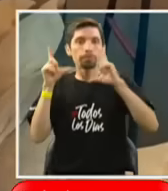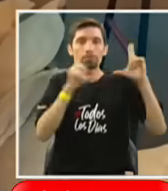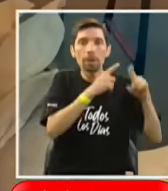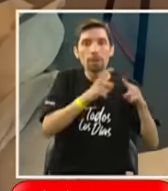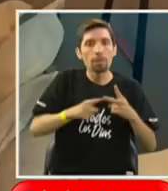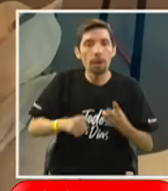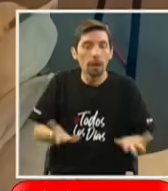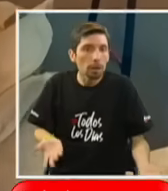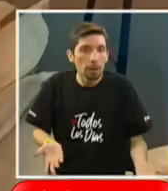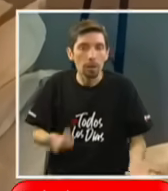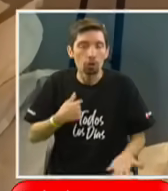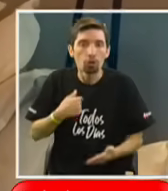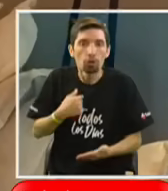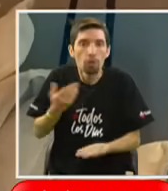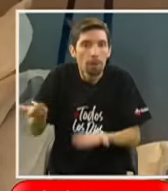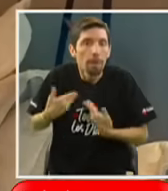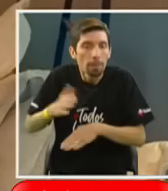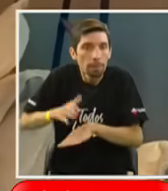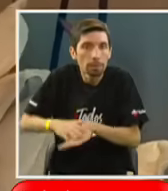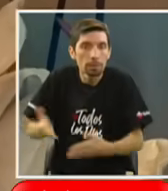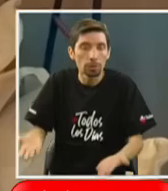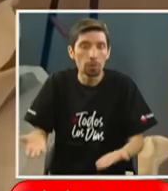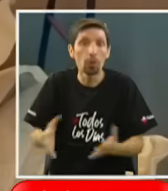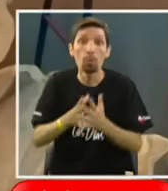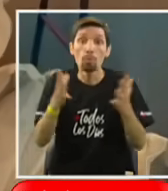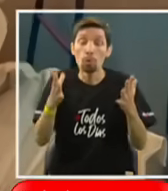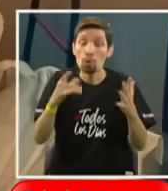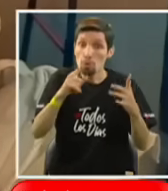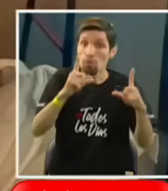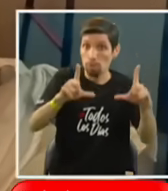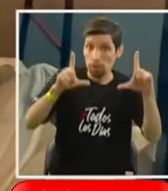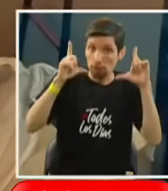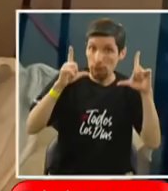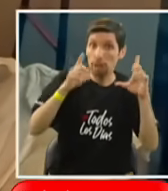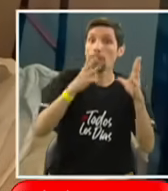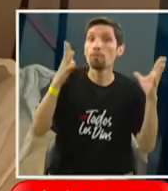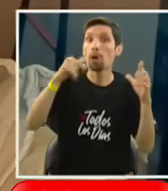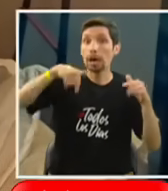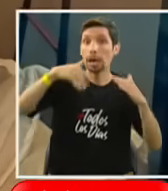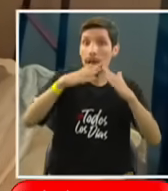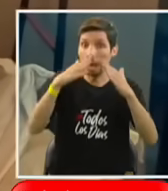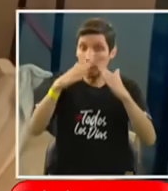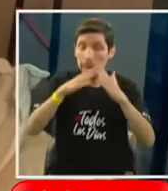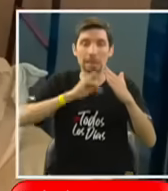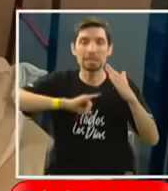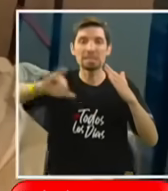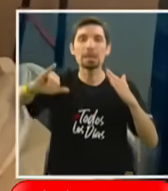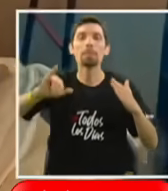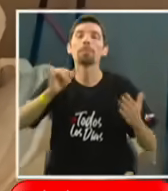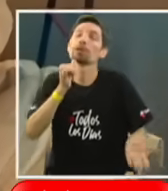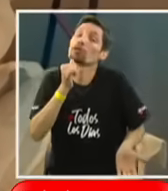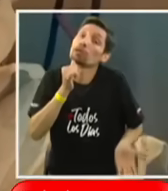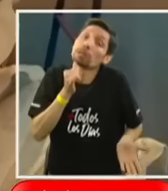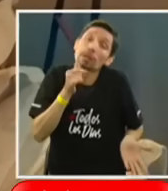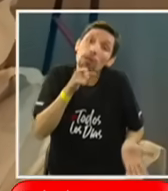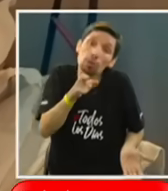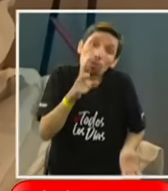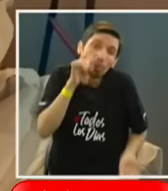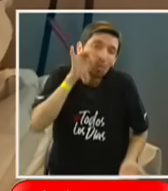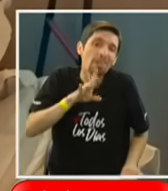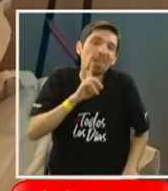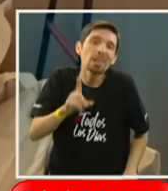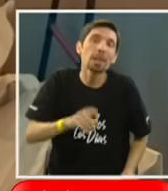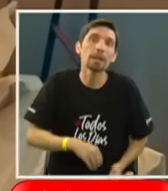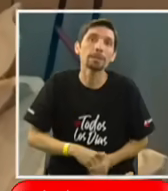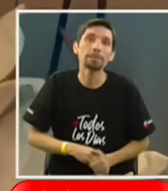Obvio. De hecho, hay muchas personalidades y hay una persona que anda mucho rondando en la casa, que aparece siempre. No sé si a ver, saben cuál es.